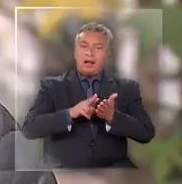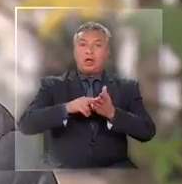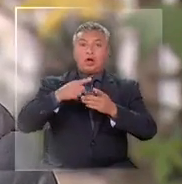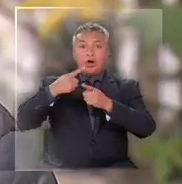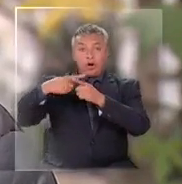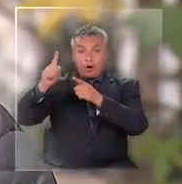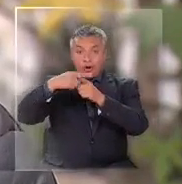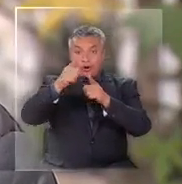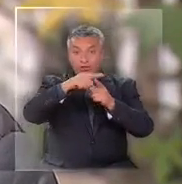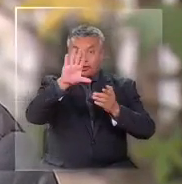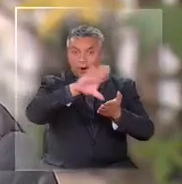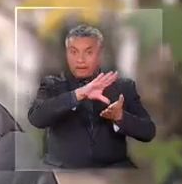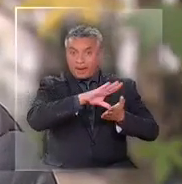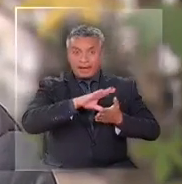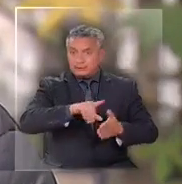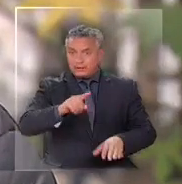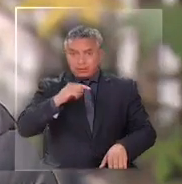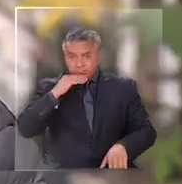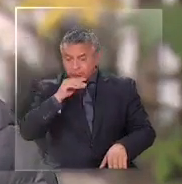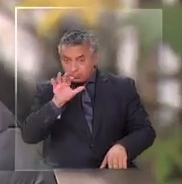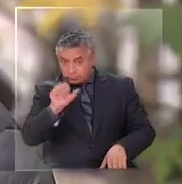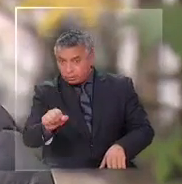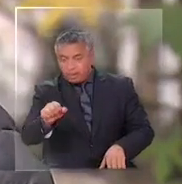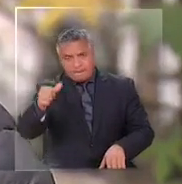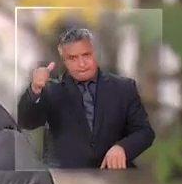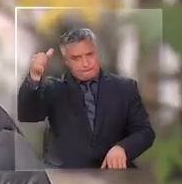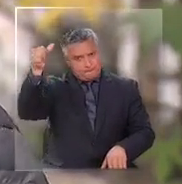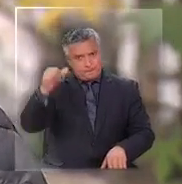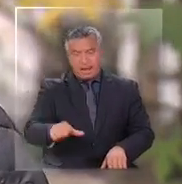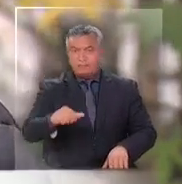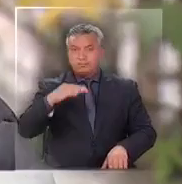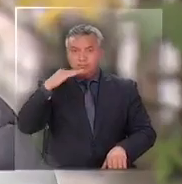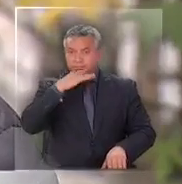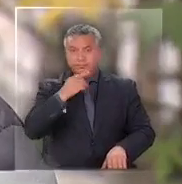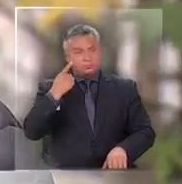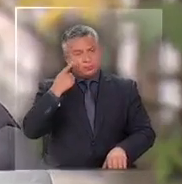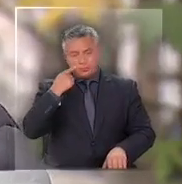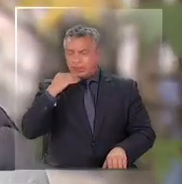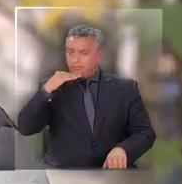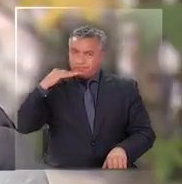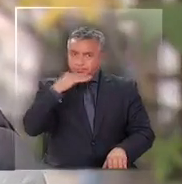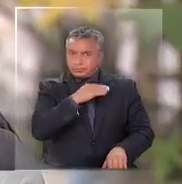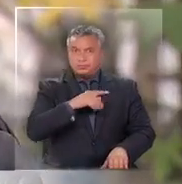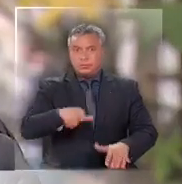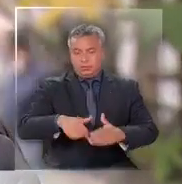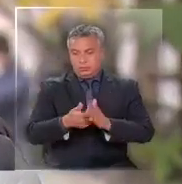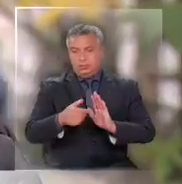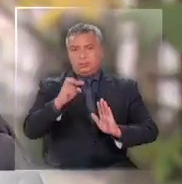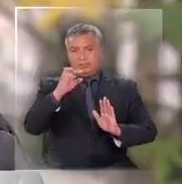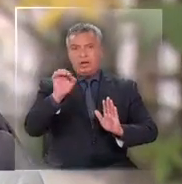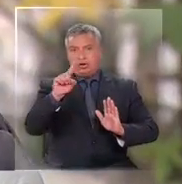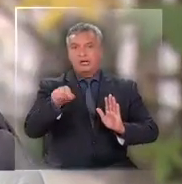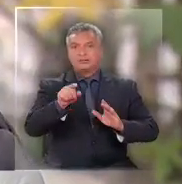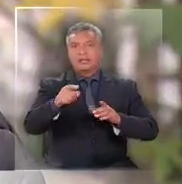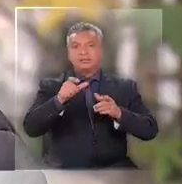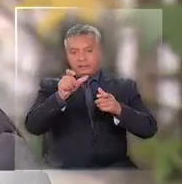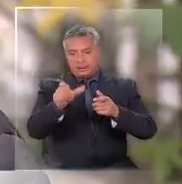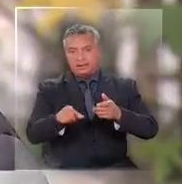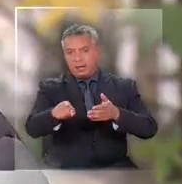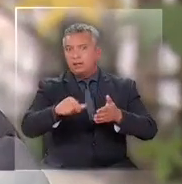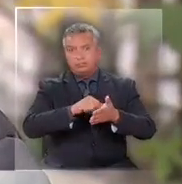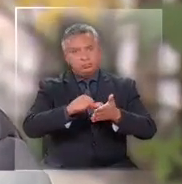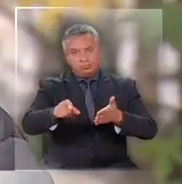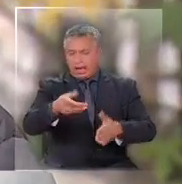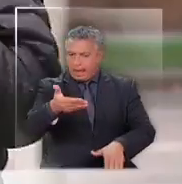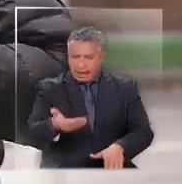ejemplo, es que aplican la sanción de manera instantánea. Es decir, la persona que te fiscaliza tiene en su mano un POS, tarjeta de crédito, tarjeta de débito y te cobra